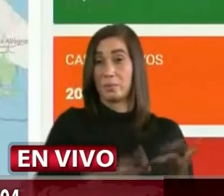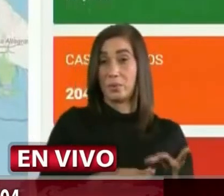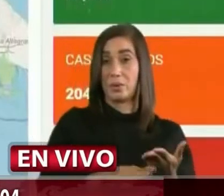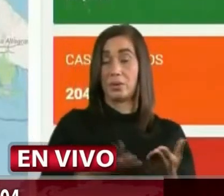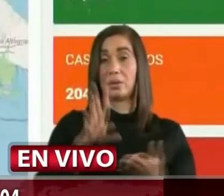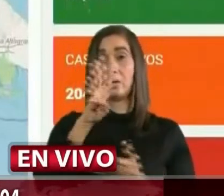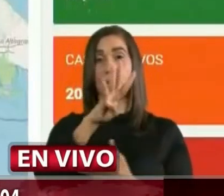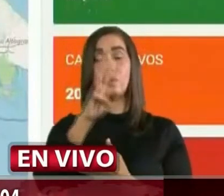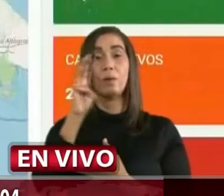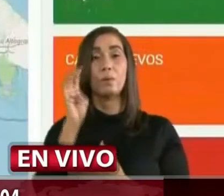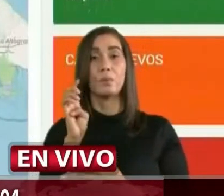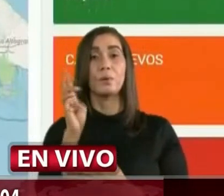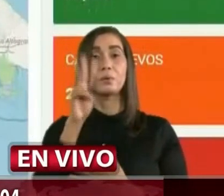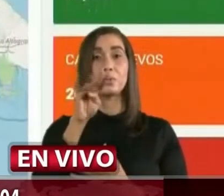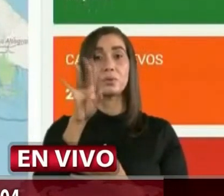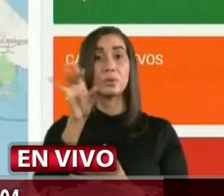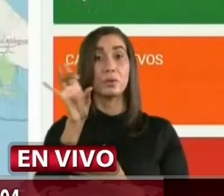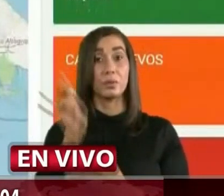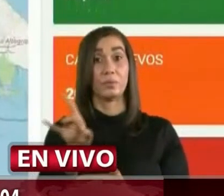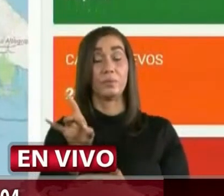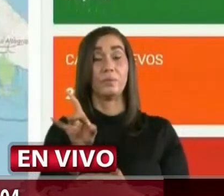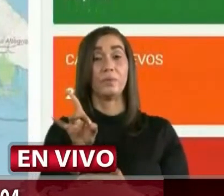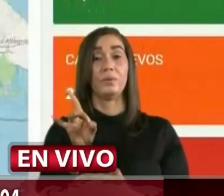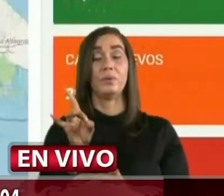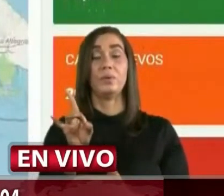de 428